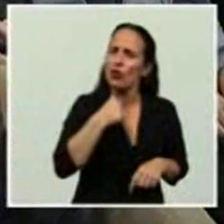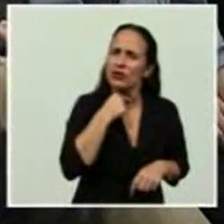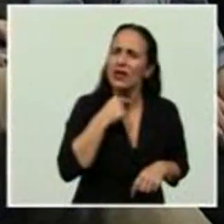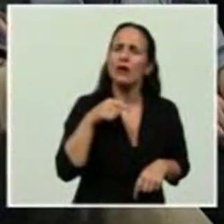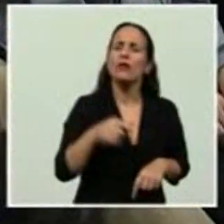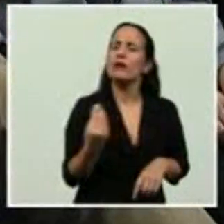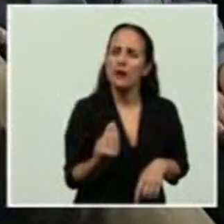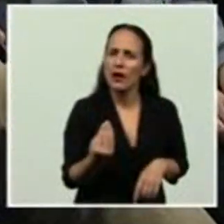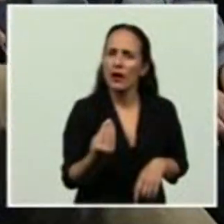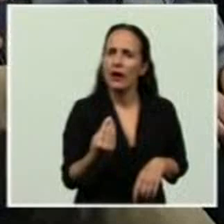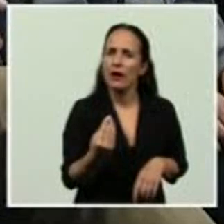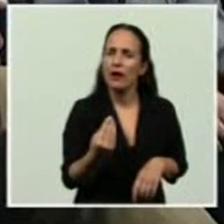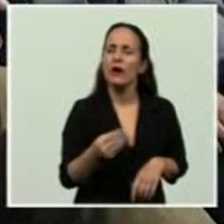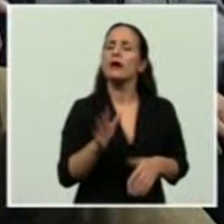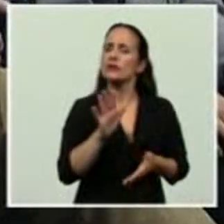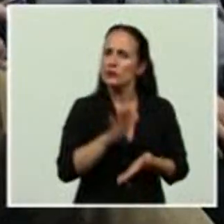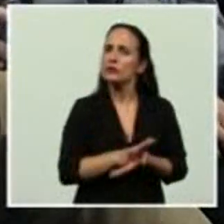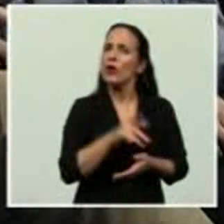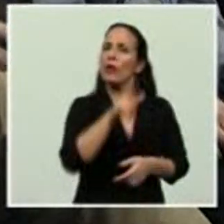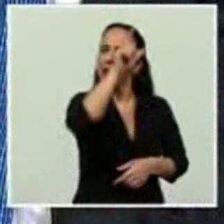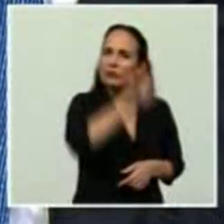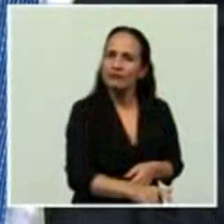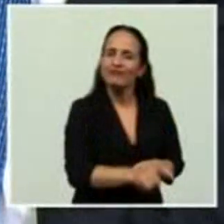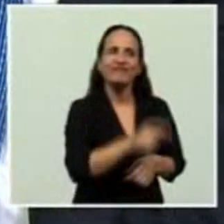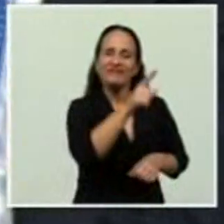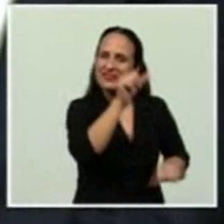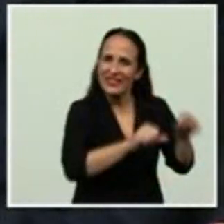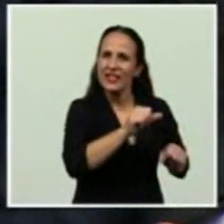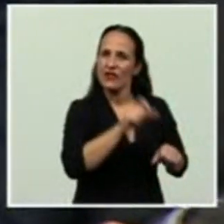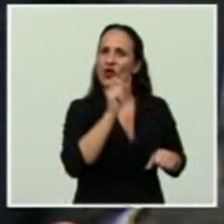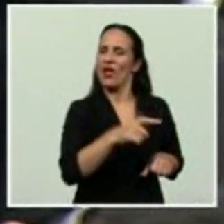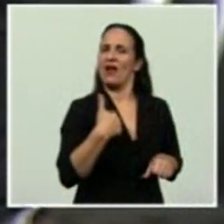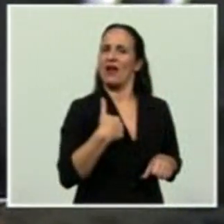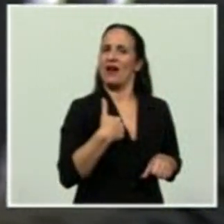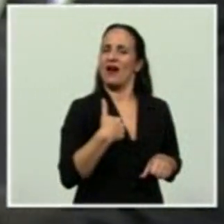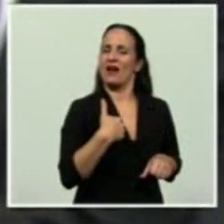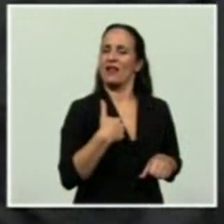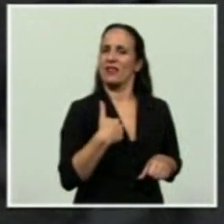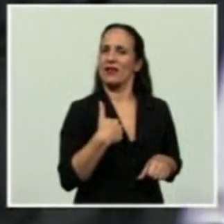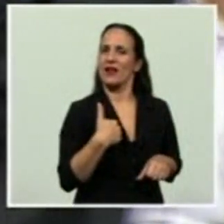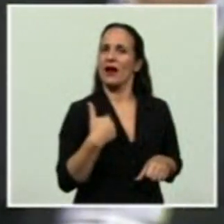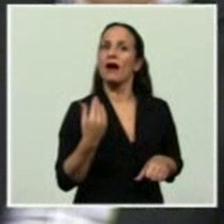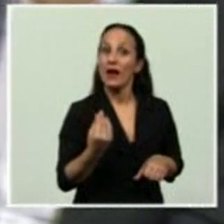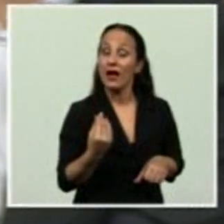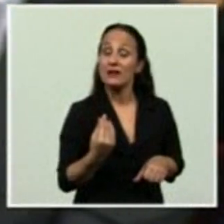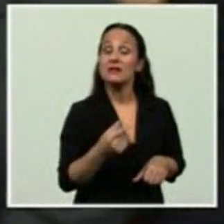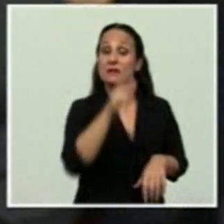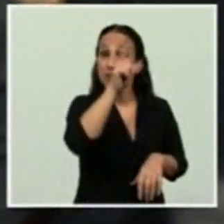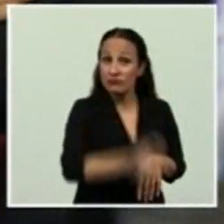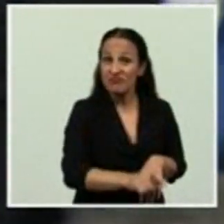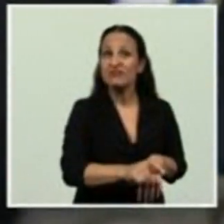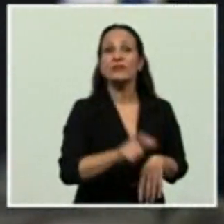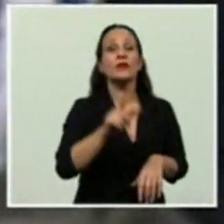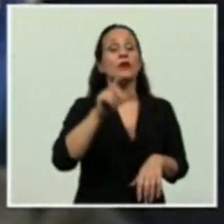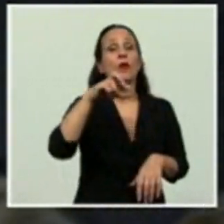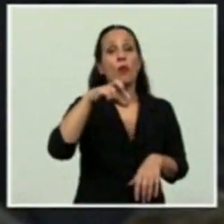central de la distinción del científico de la nación Argentina que es el Doctor Gustavo